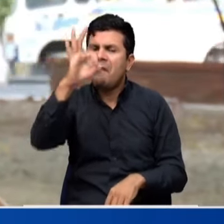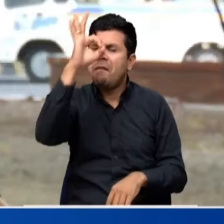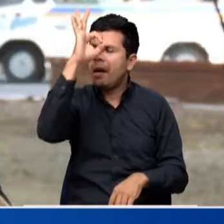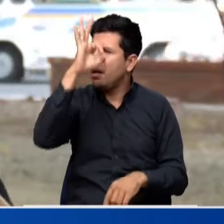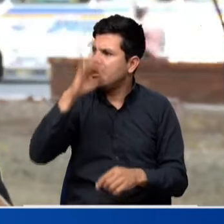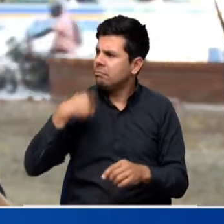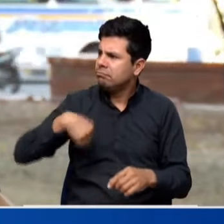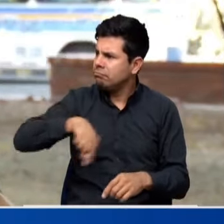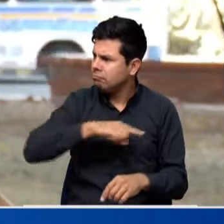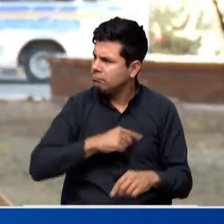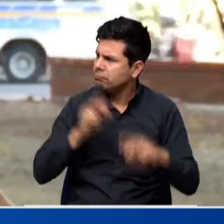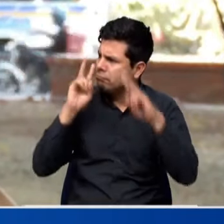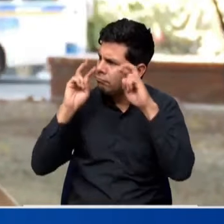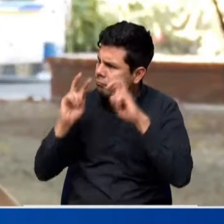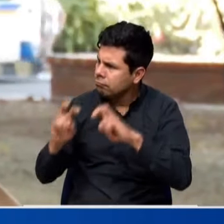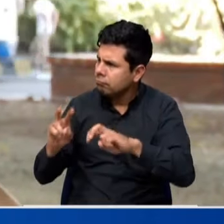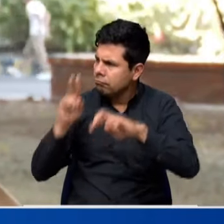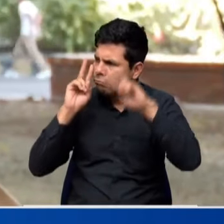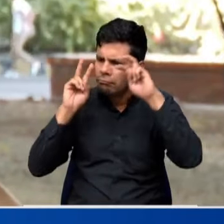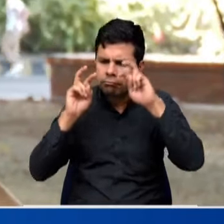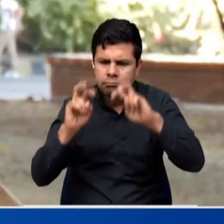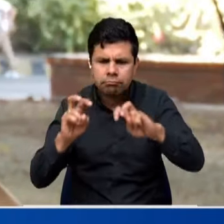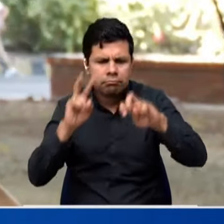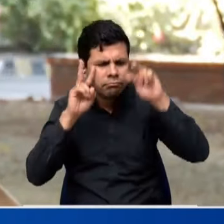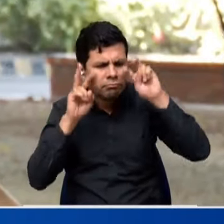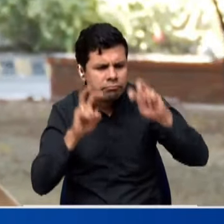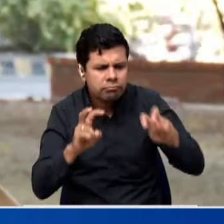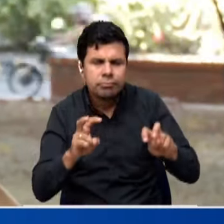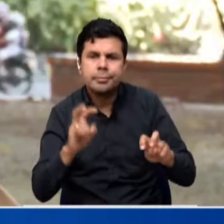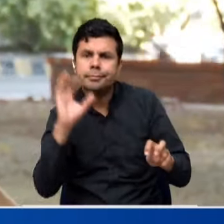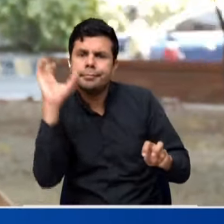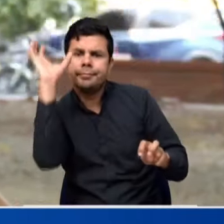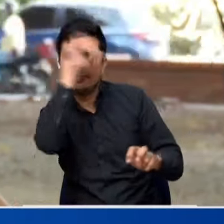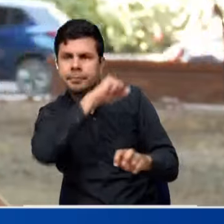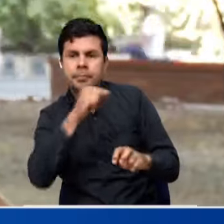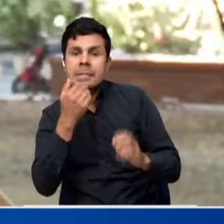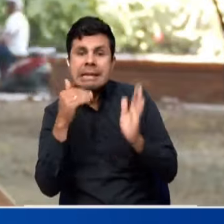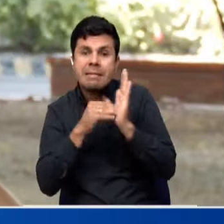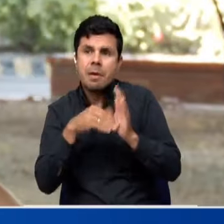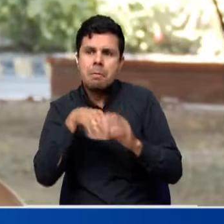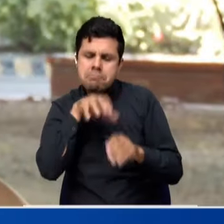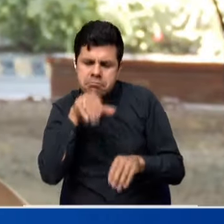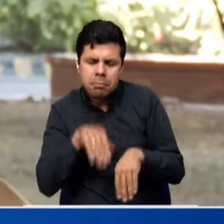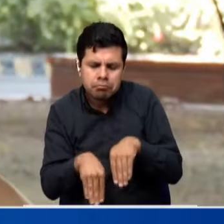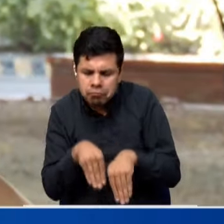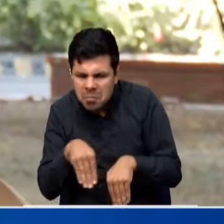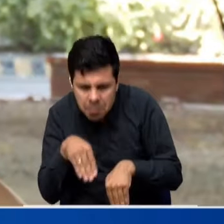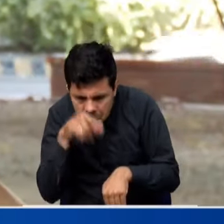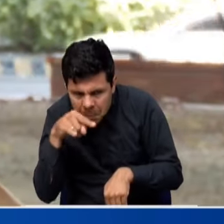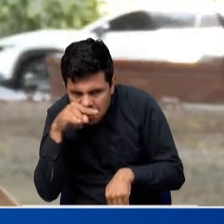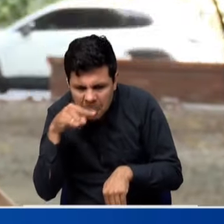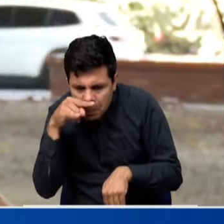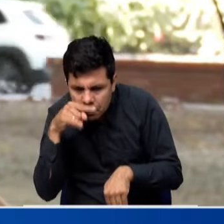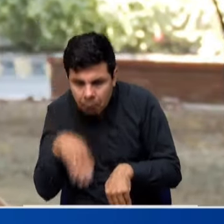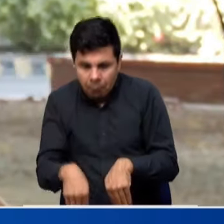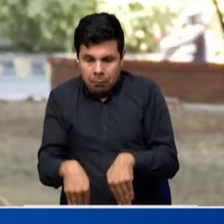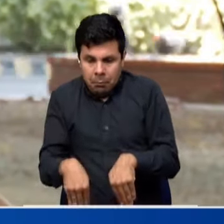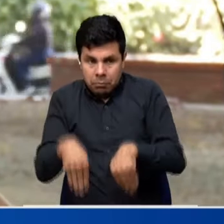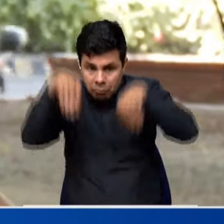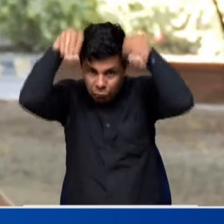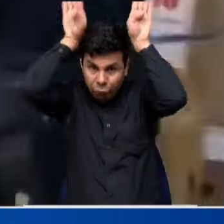policial, toda vez que a nuestros caninos dar una señal de alerta sobre paquetes, cajas,